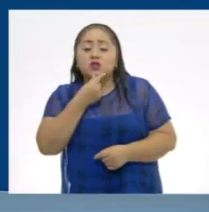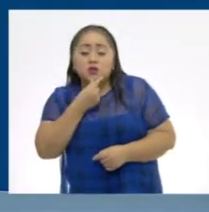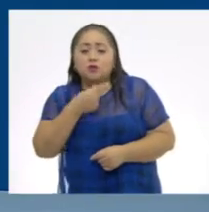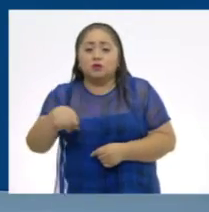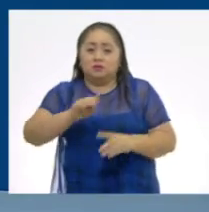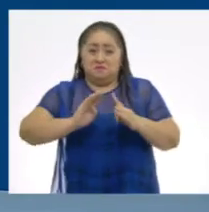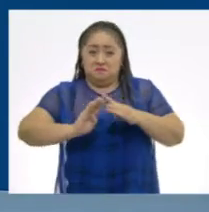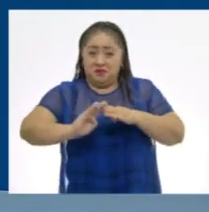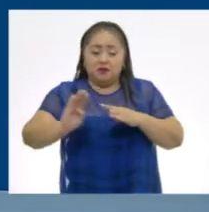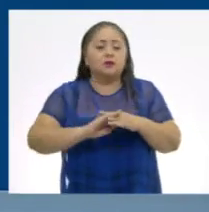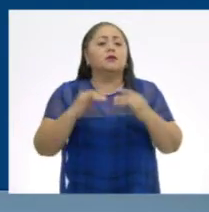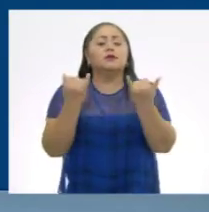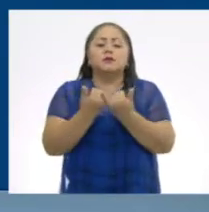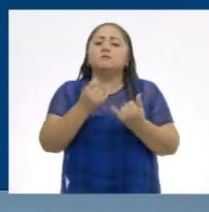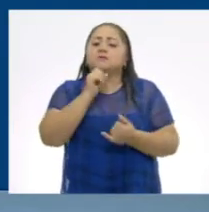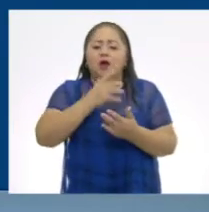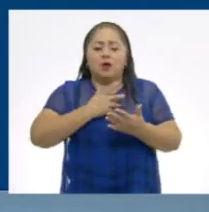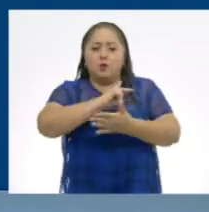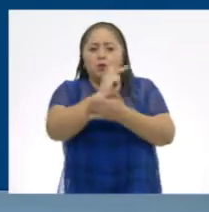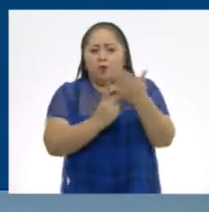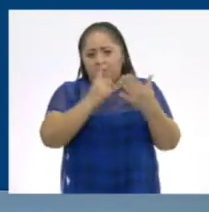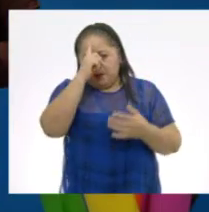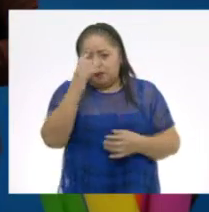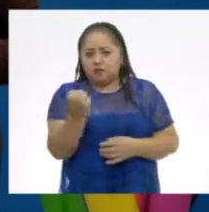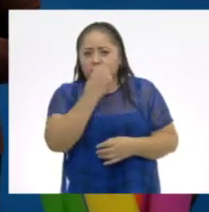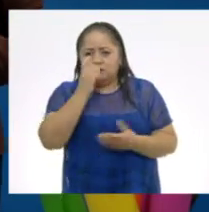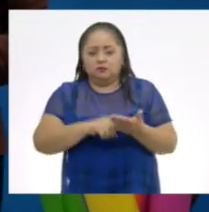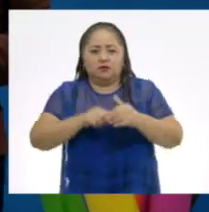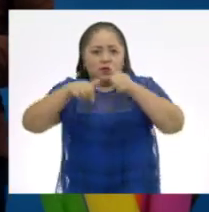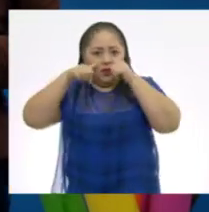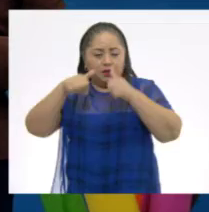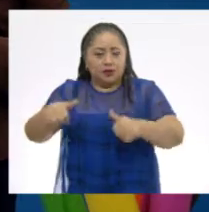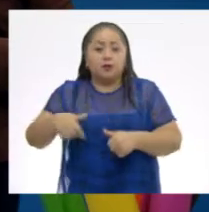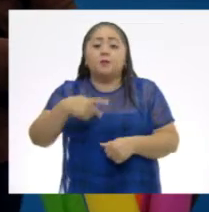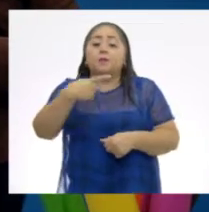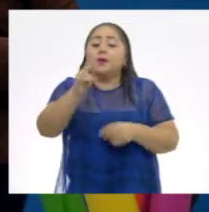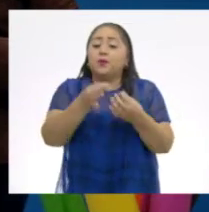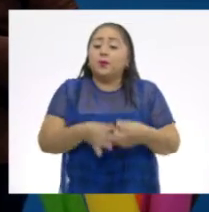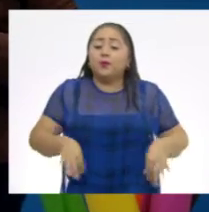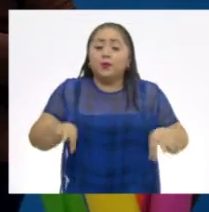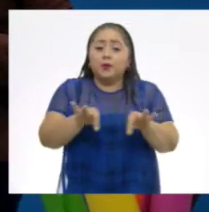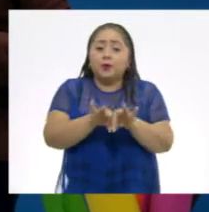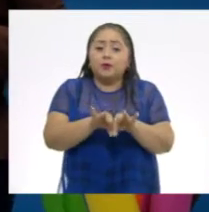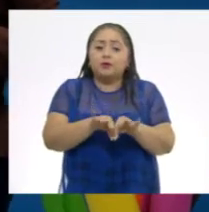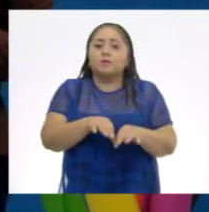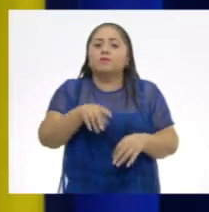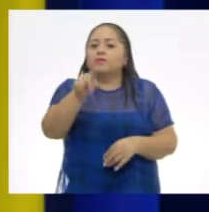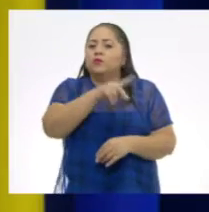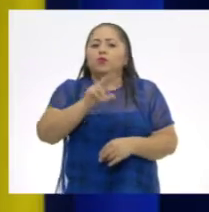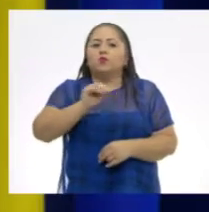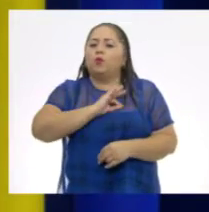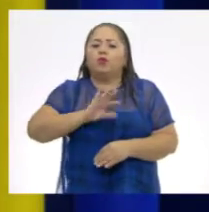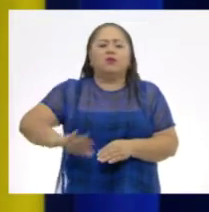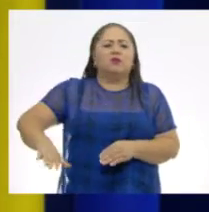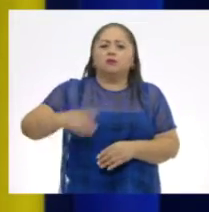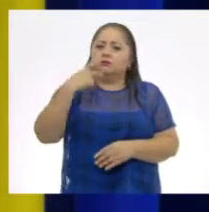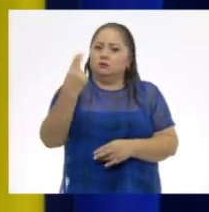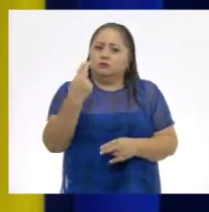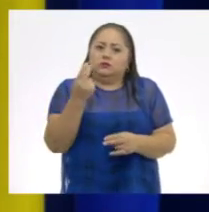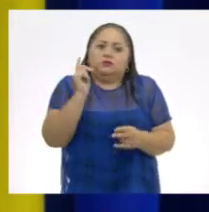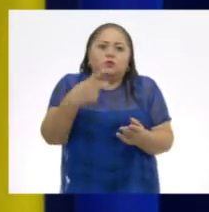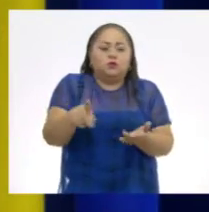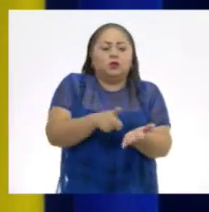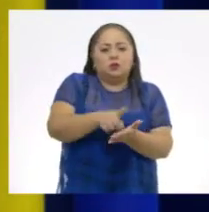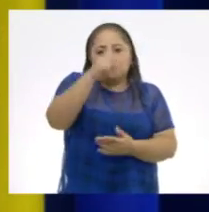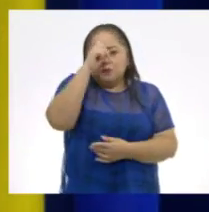niños migrantes también hay programas educativos que les atienden. Lo importante es que nadie se quede sin ejercer su derecho